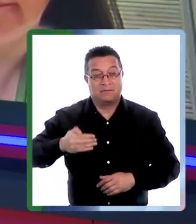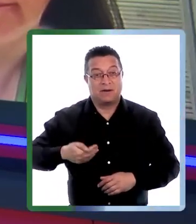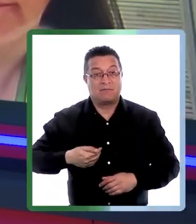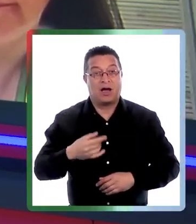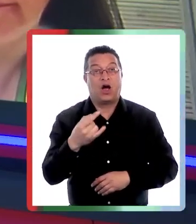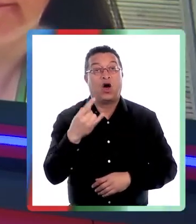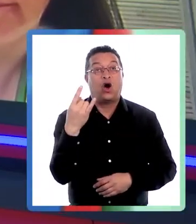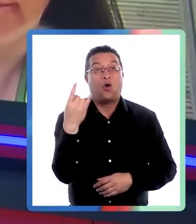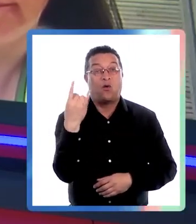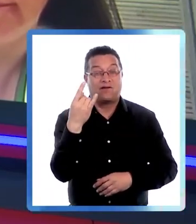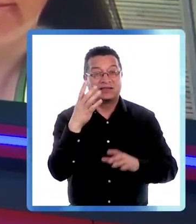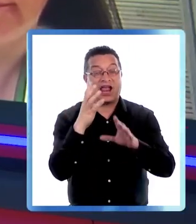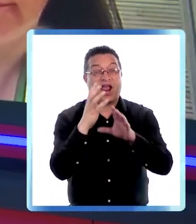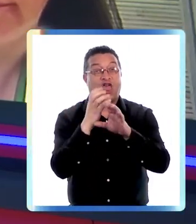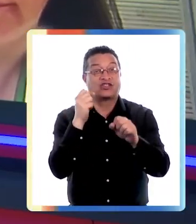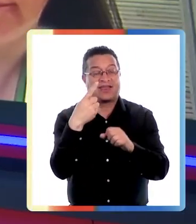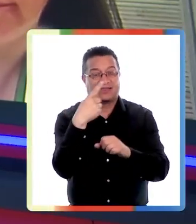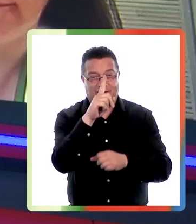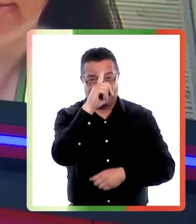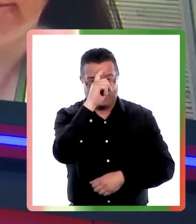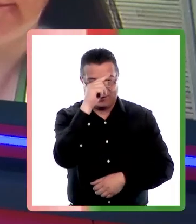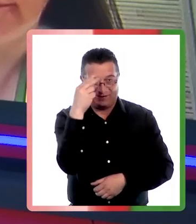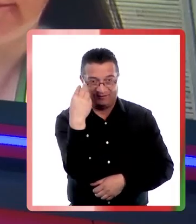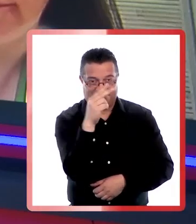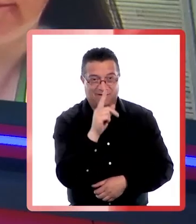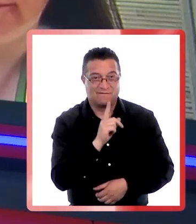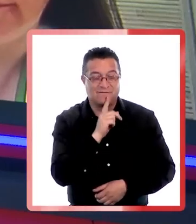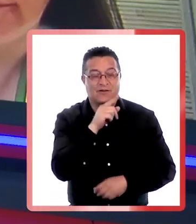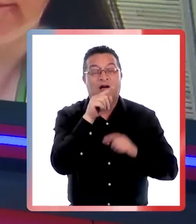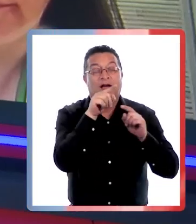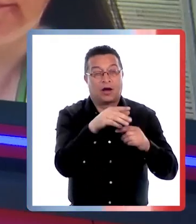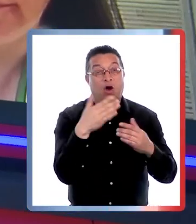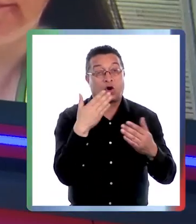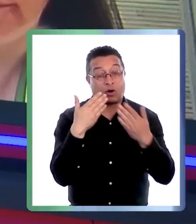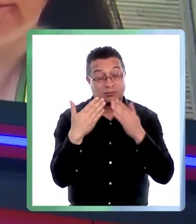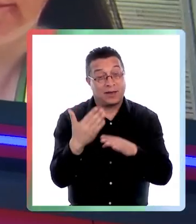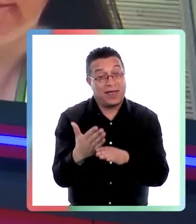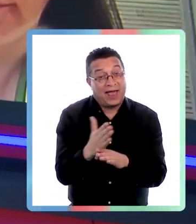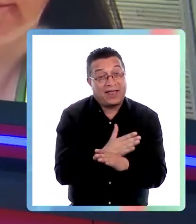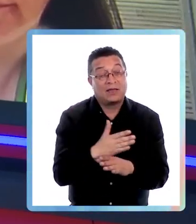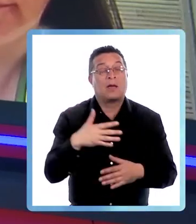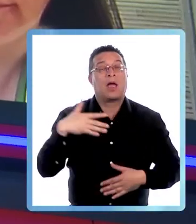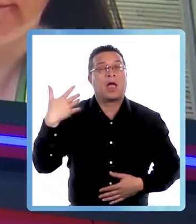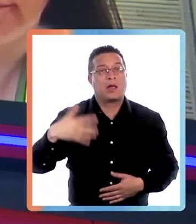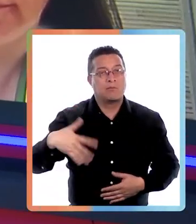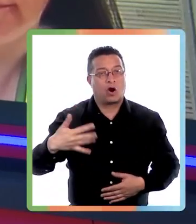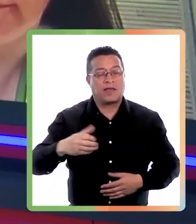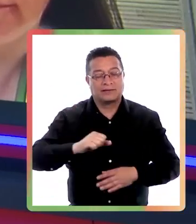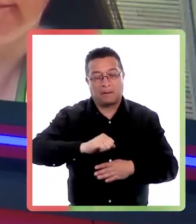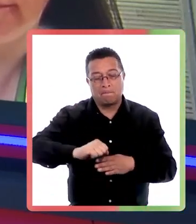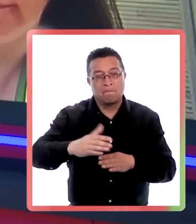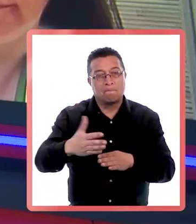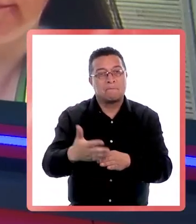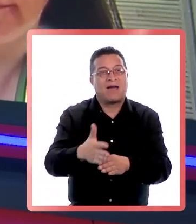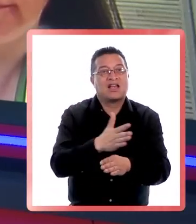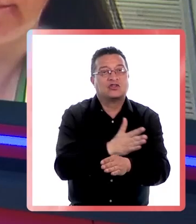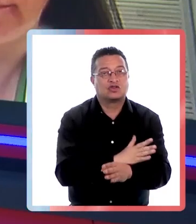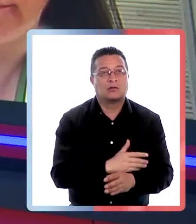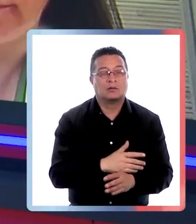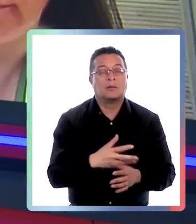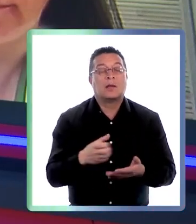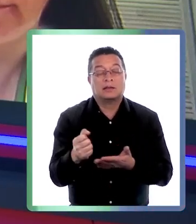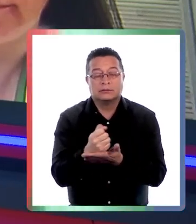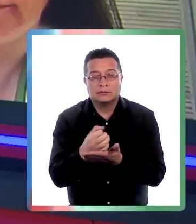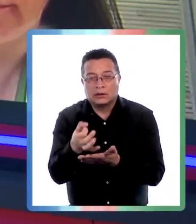Clínica Universidad de los Andes. Antes de la pausa estábamos conversando sobre la importancia de la prevención, de